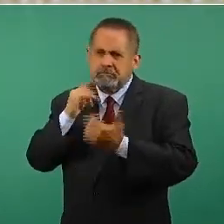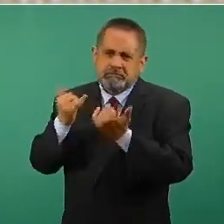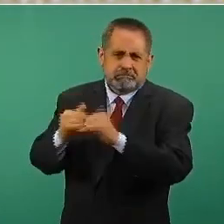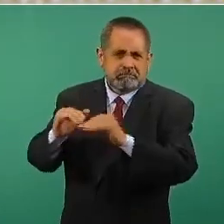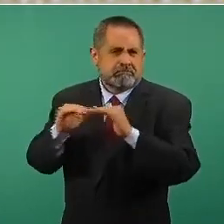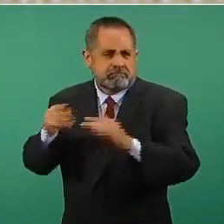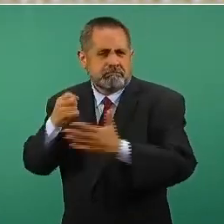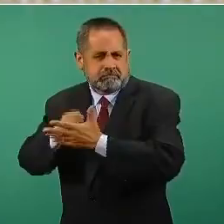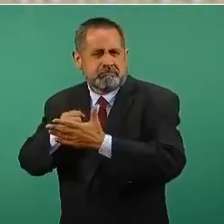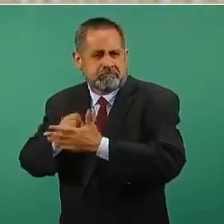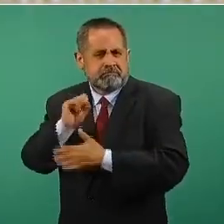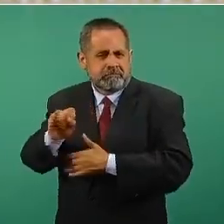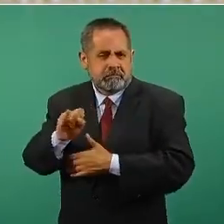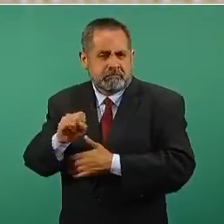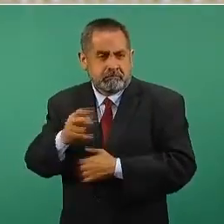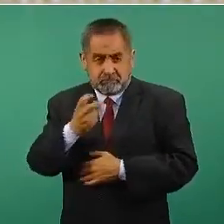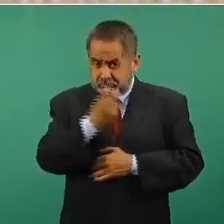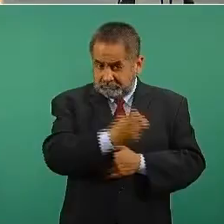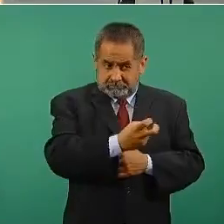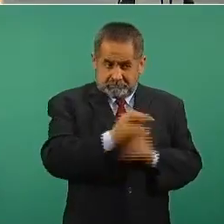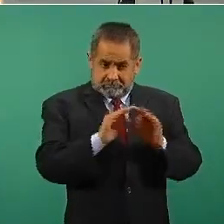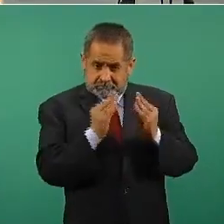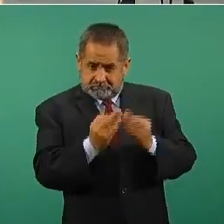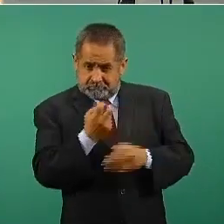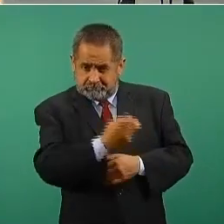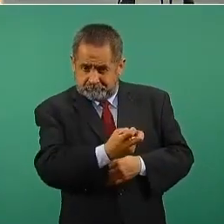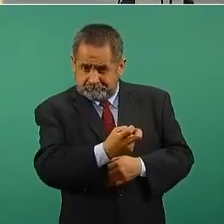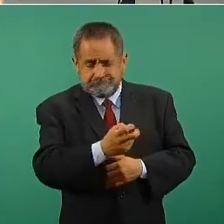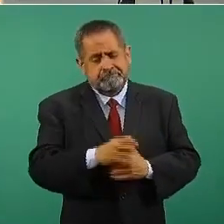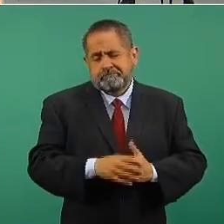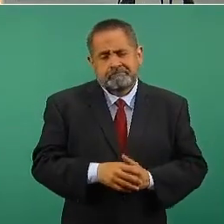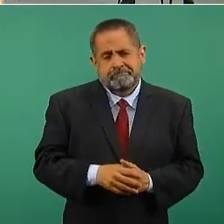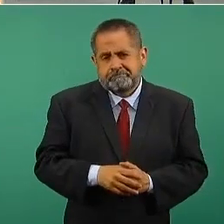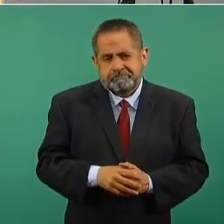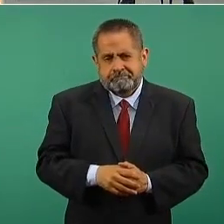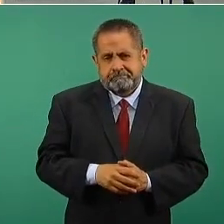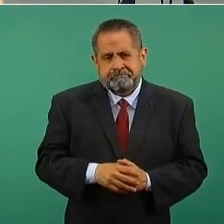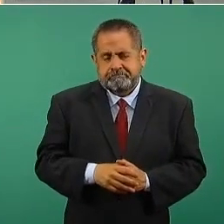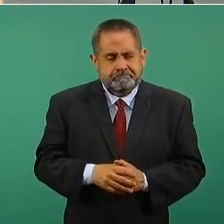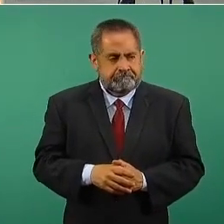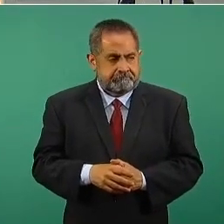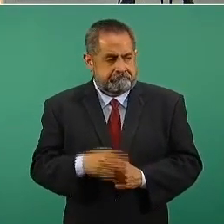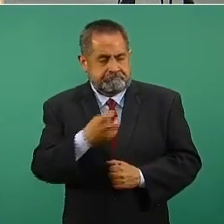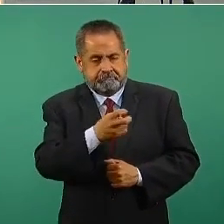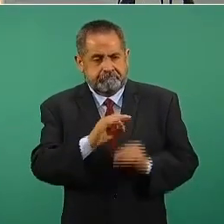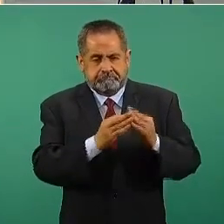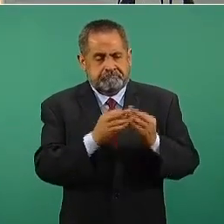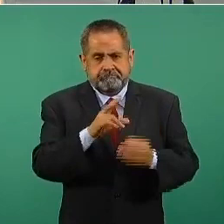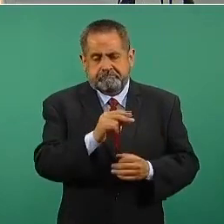pero de esa manera, de esa forma,